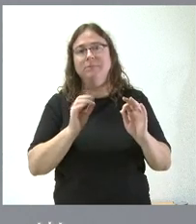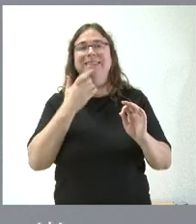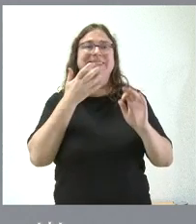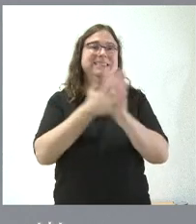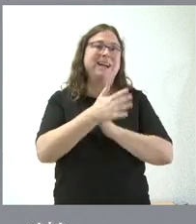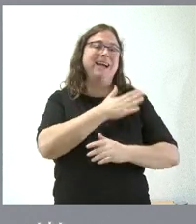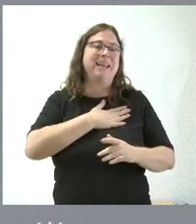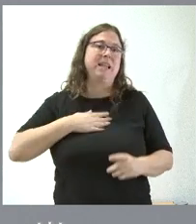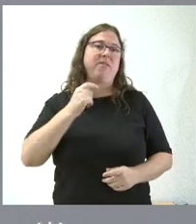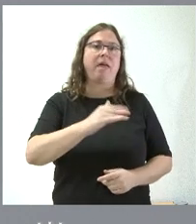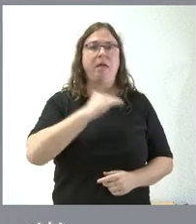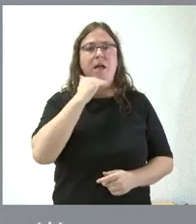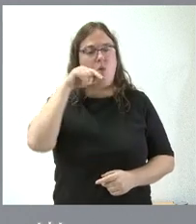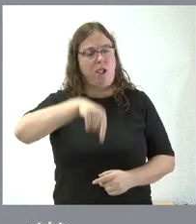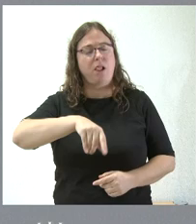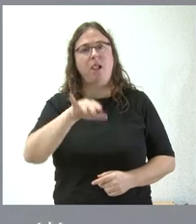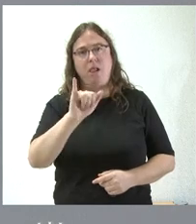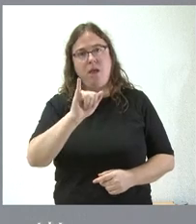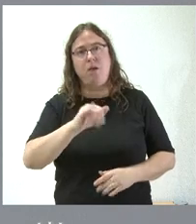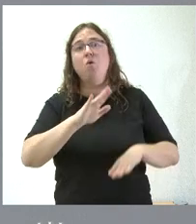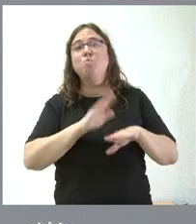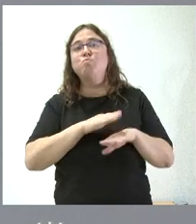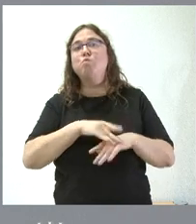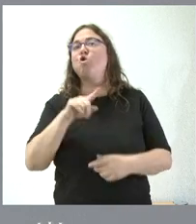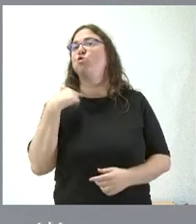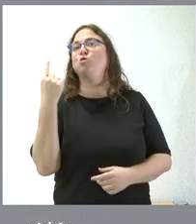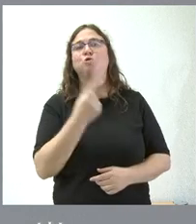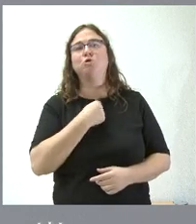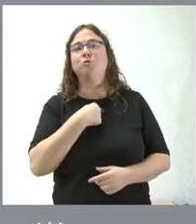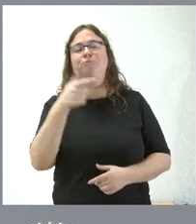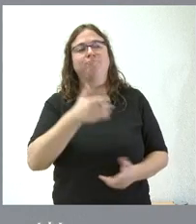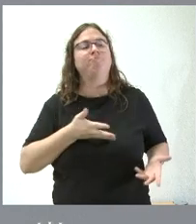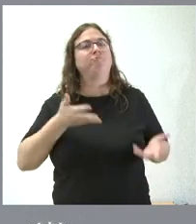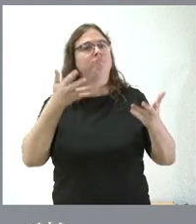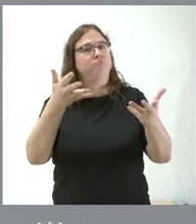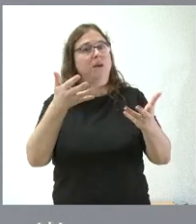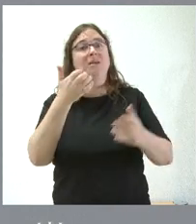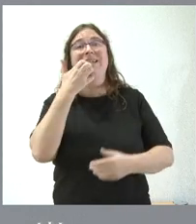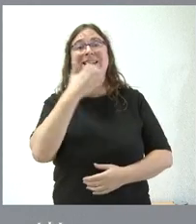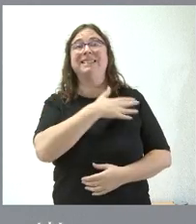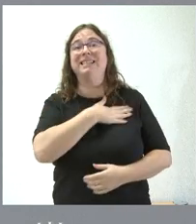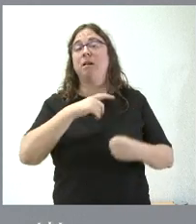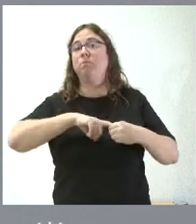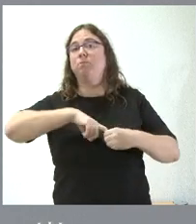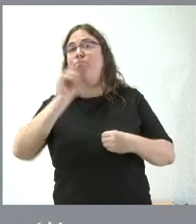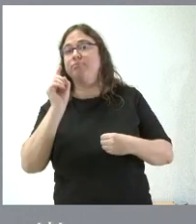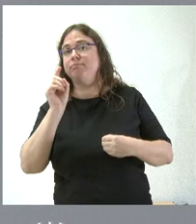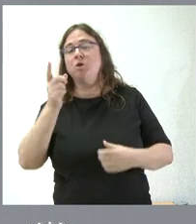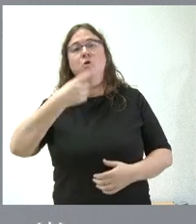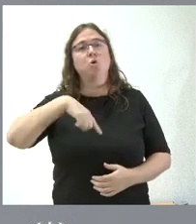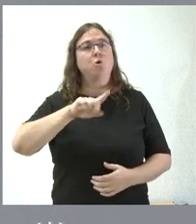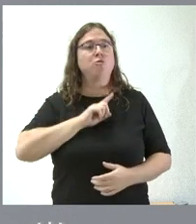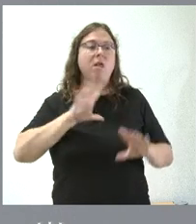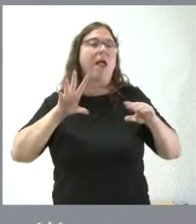algo lo van a tener aquí porque que nosotros como les digo venimos con la mano tendida quien quiera excluirse pues nosotros lo